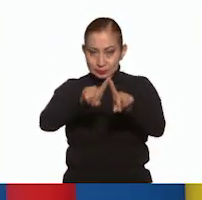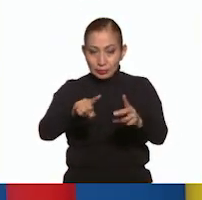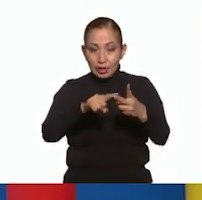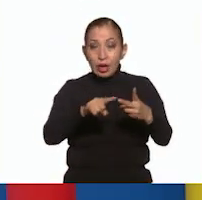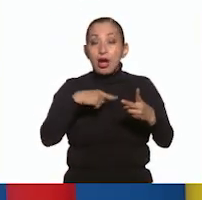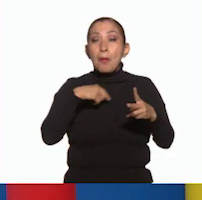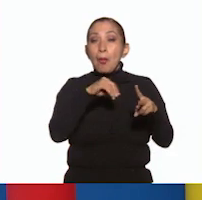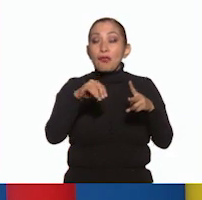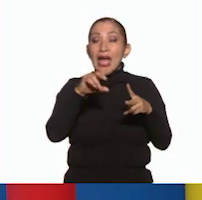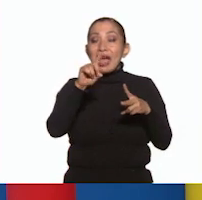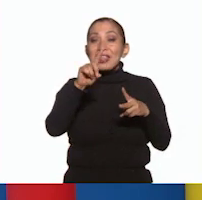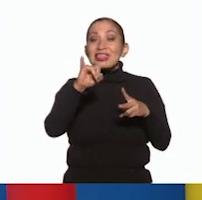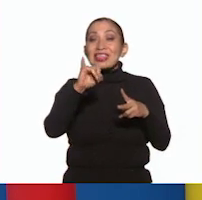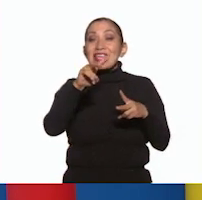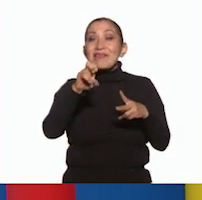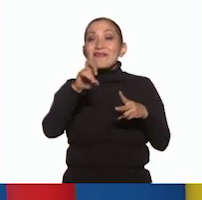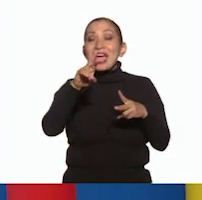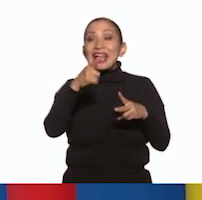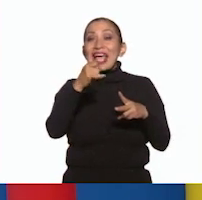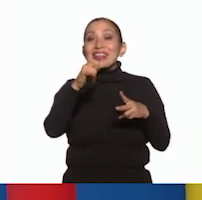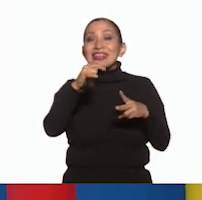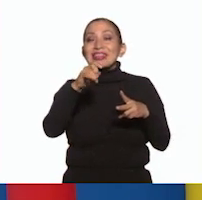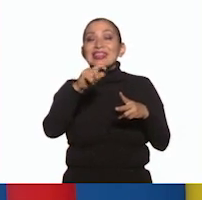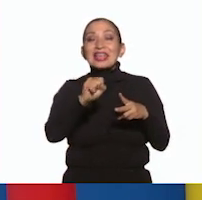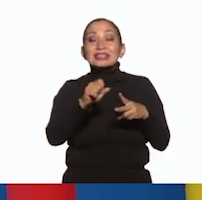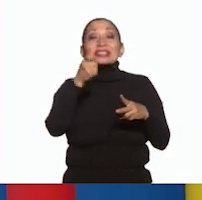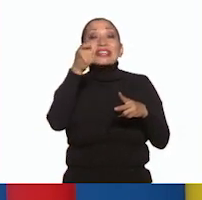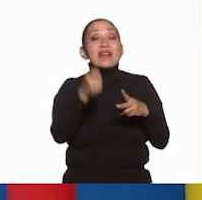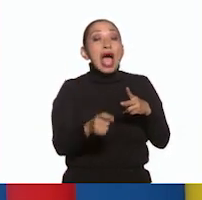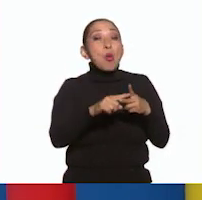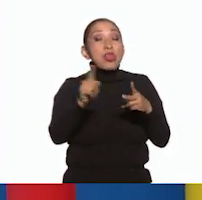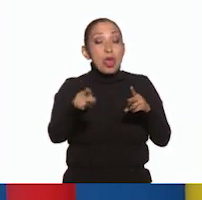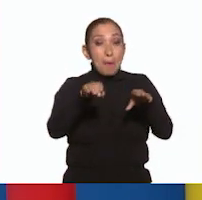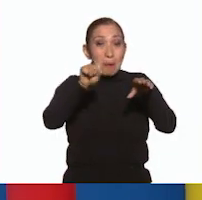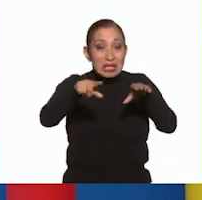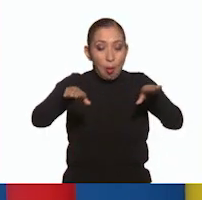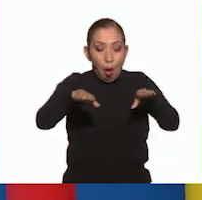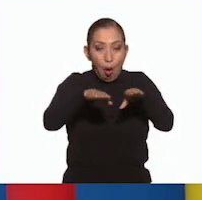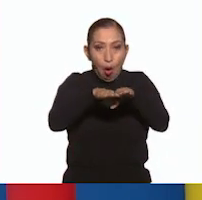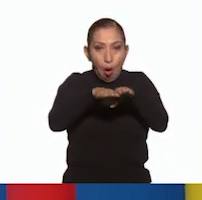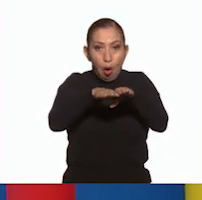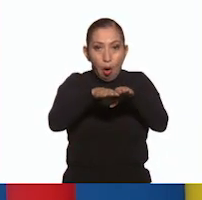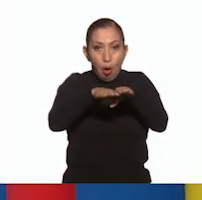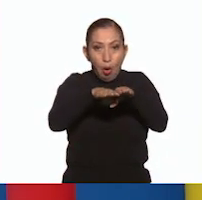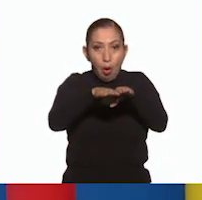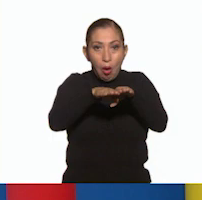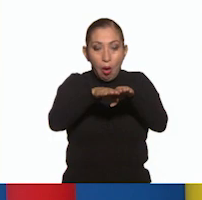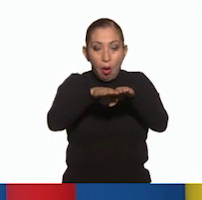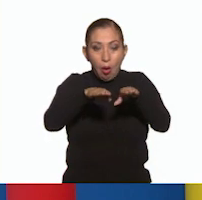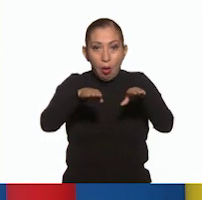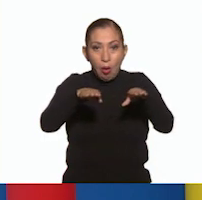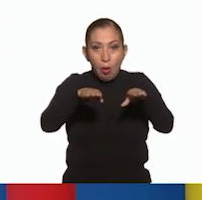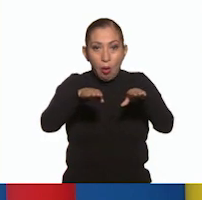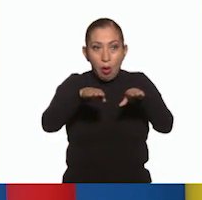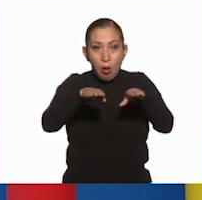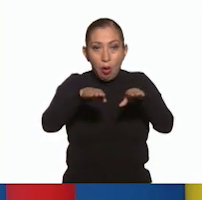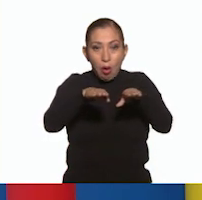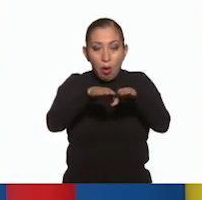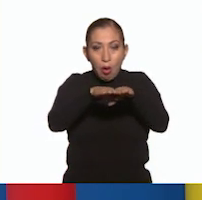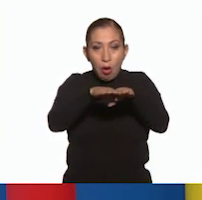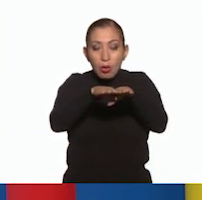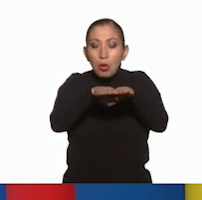los movimientos divergentes se presentan cuando las placas se mueven en direcciones opuestas y se